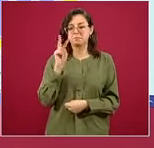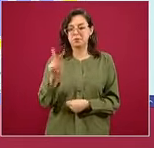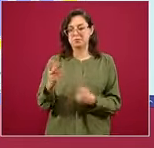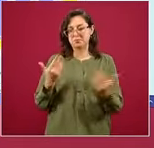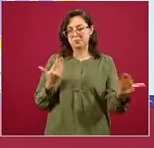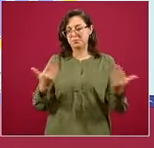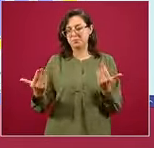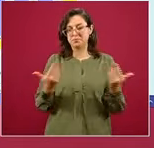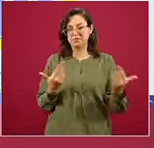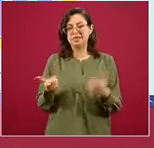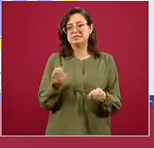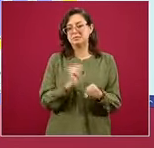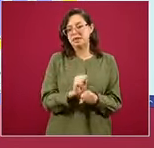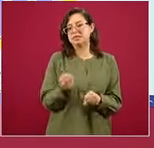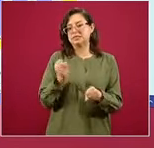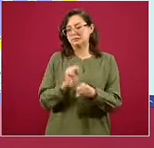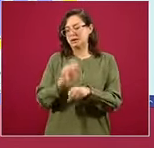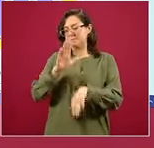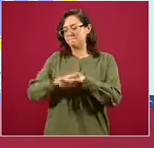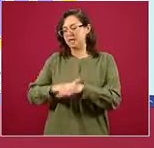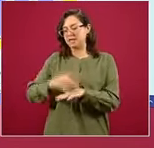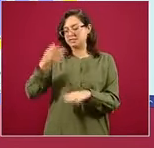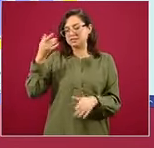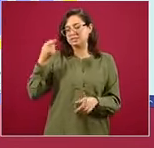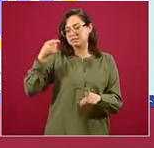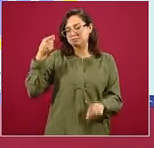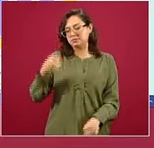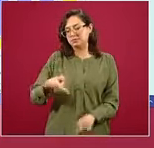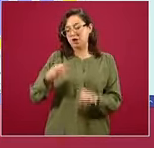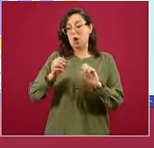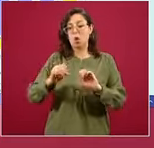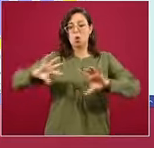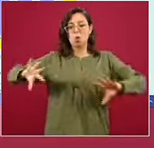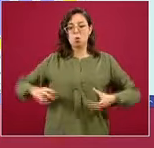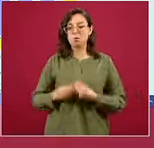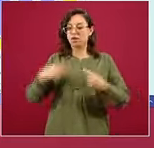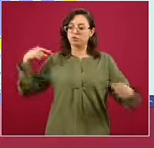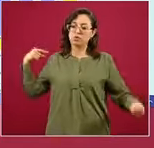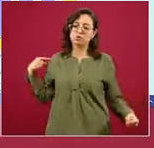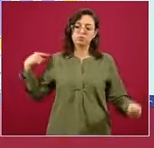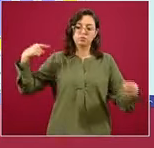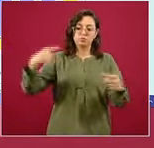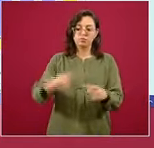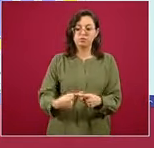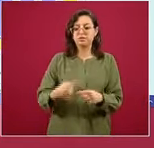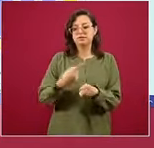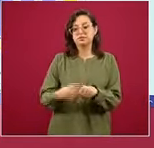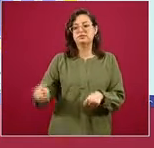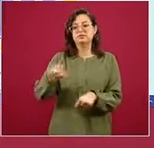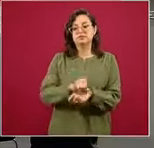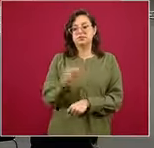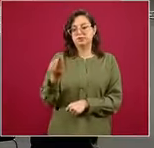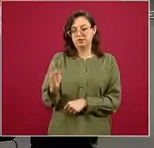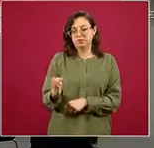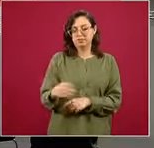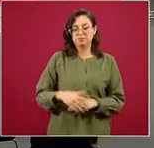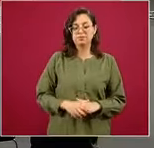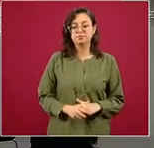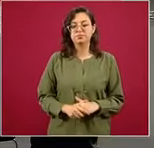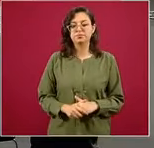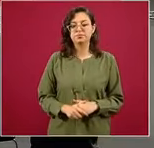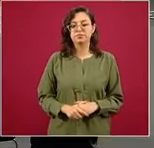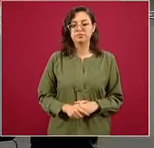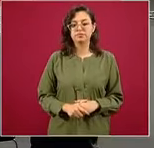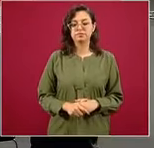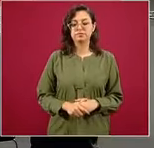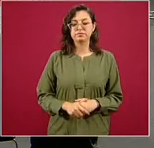si quieren verlo en algún detalle específico, o todo el periodo desde que inició la epidemia.